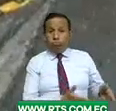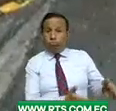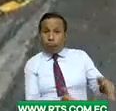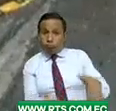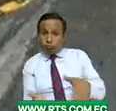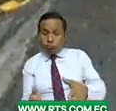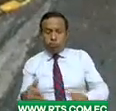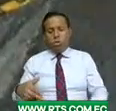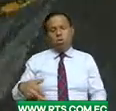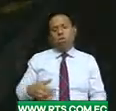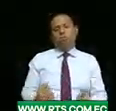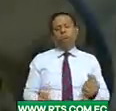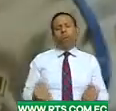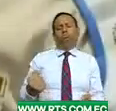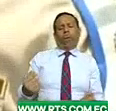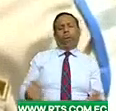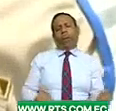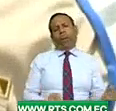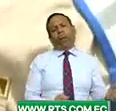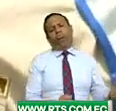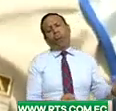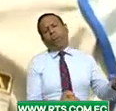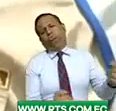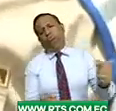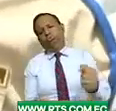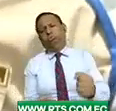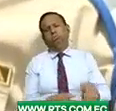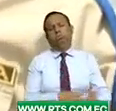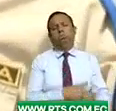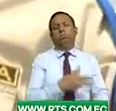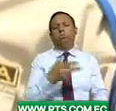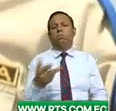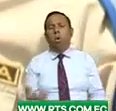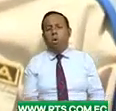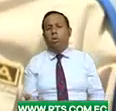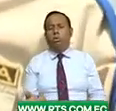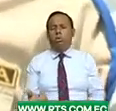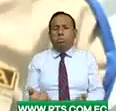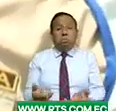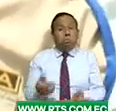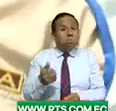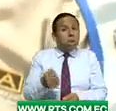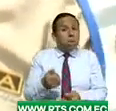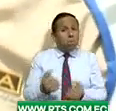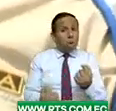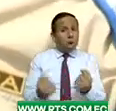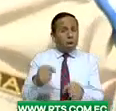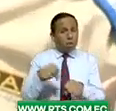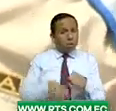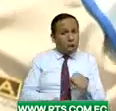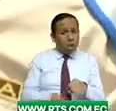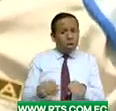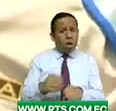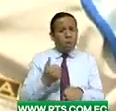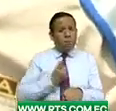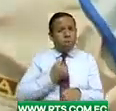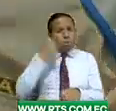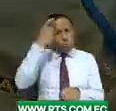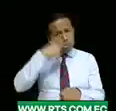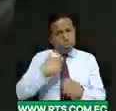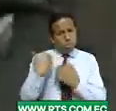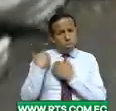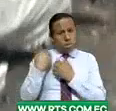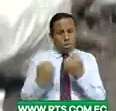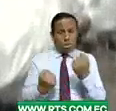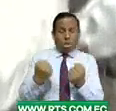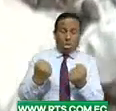accidente. No podríamos nosotros definir cuál fue la falla, si fue una falla mecánica o tal vez en este caso el conductor se quedó dormido. El